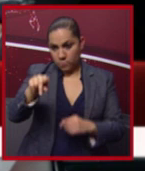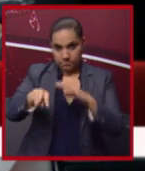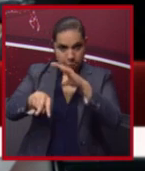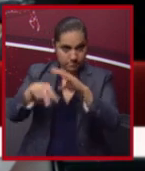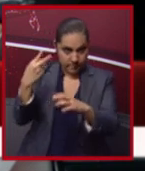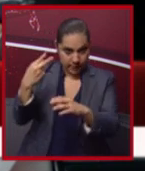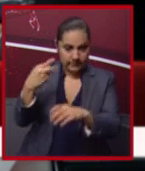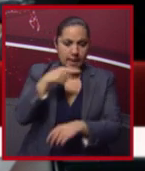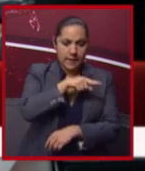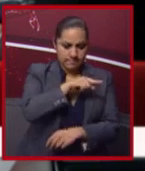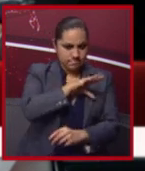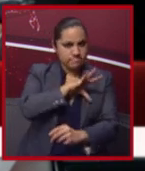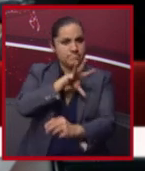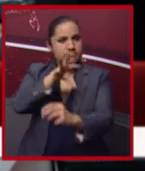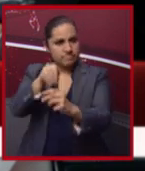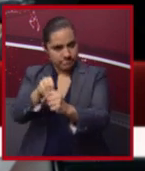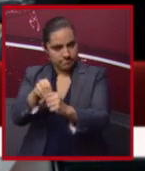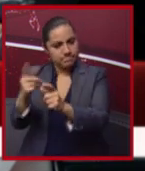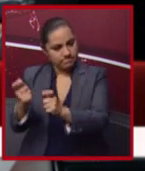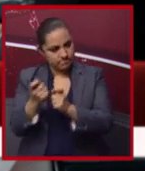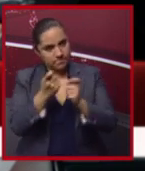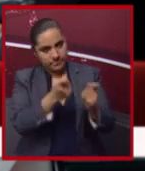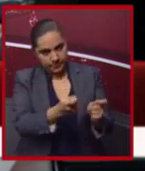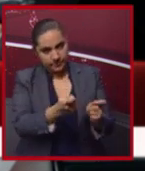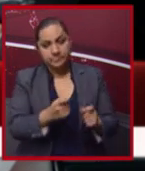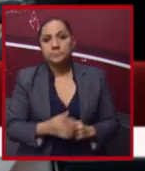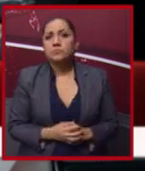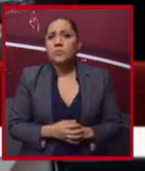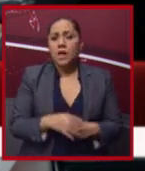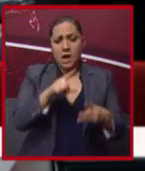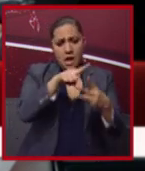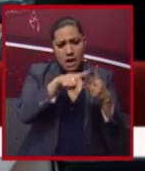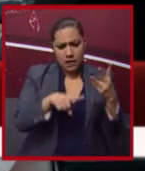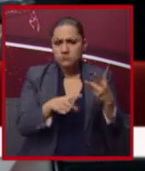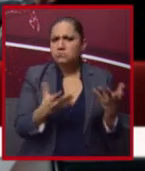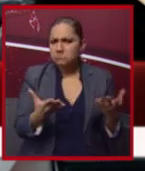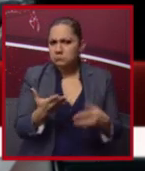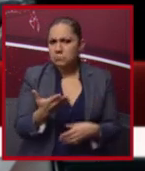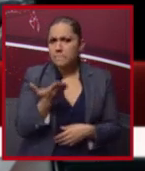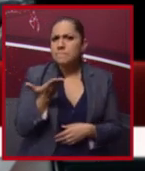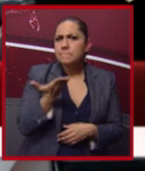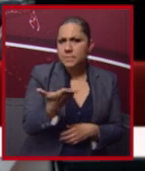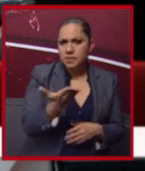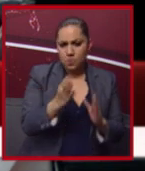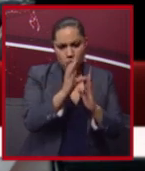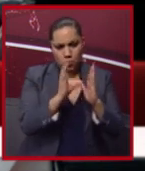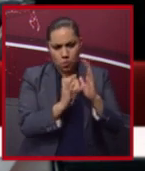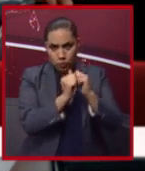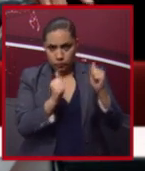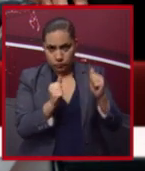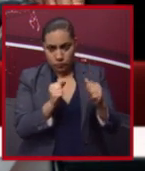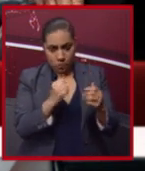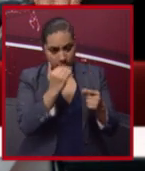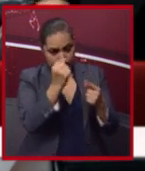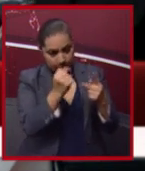la Suprema Corte de Justicia de la Nación, cumplen con los requisitos constitucionales